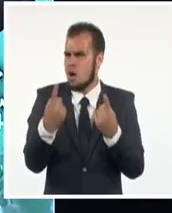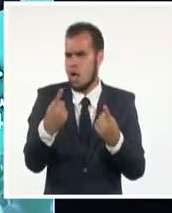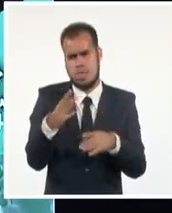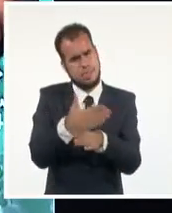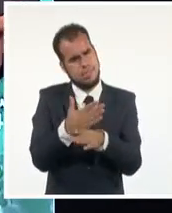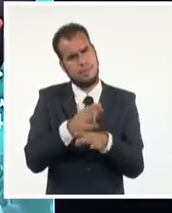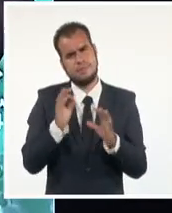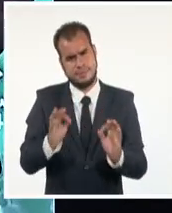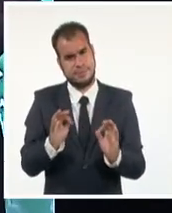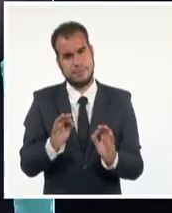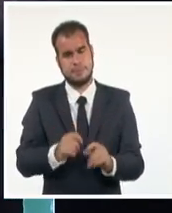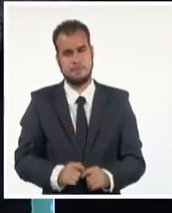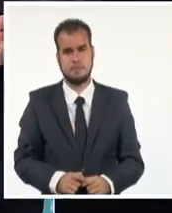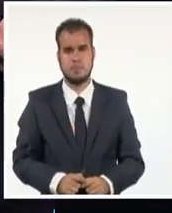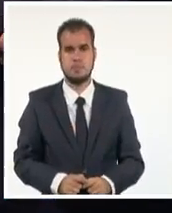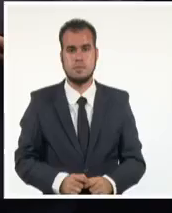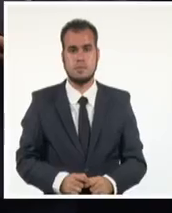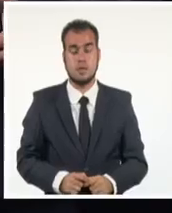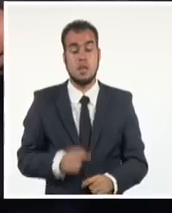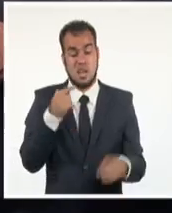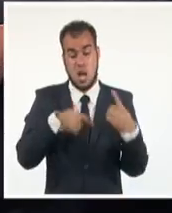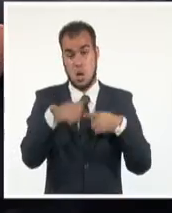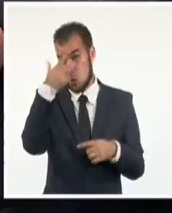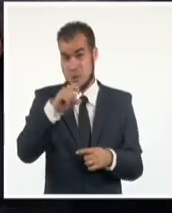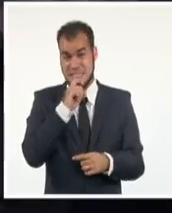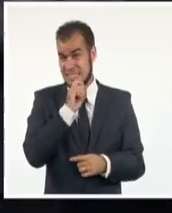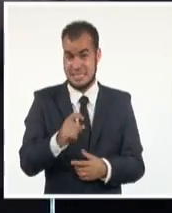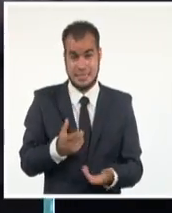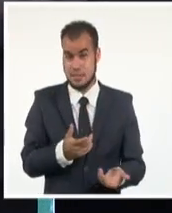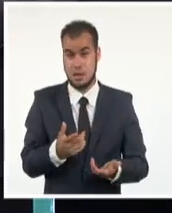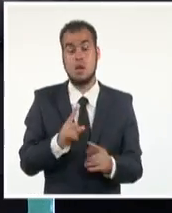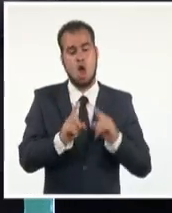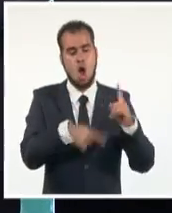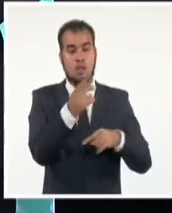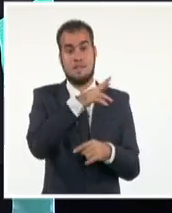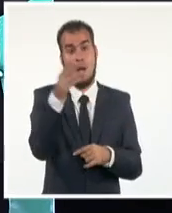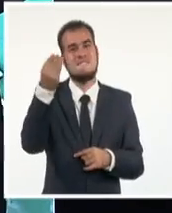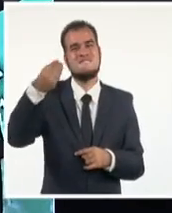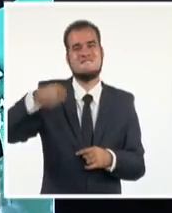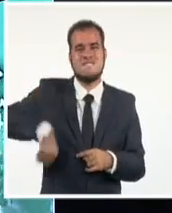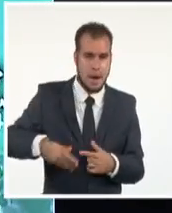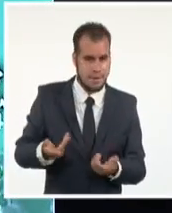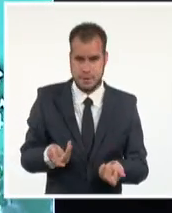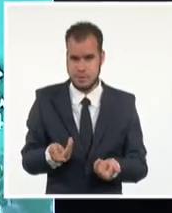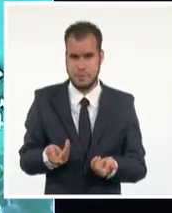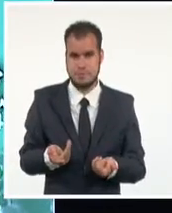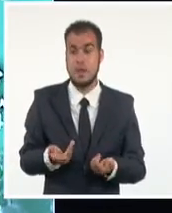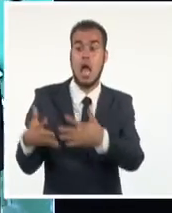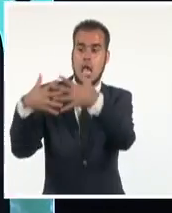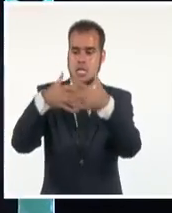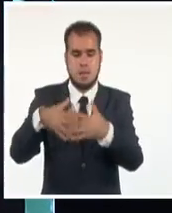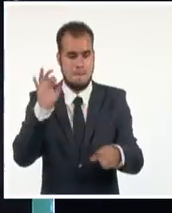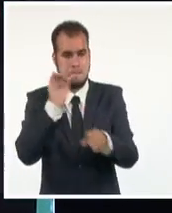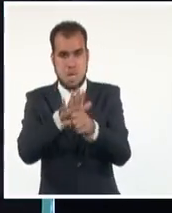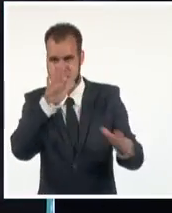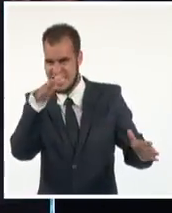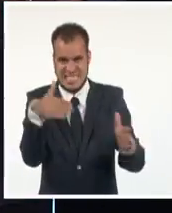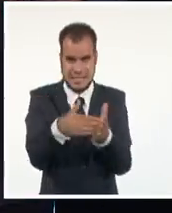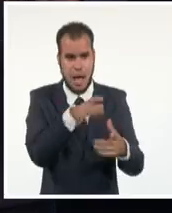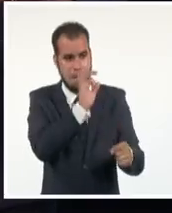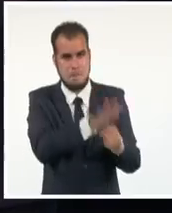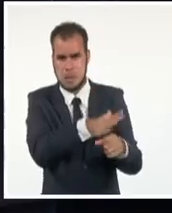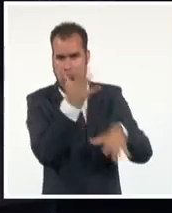la intervención humanitaria es una institución que no ha cuajado en el derecho internacional vigente, no se ha propuesto y